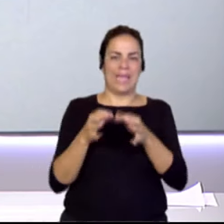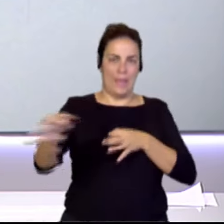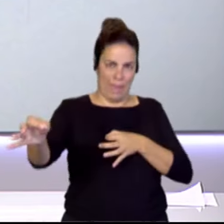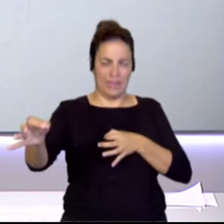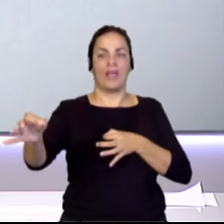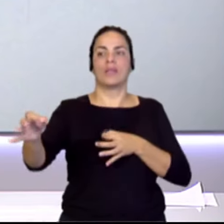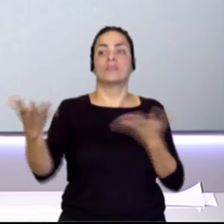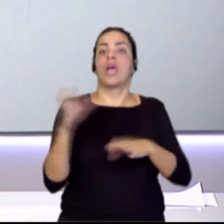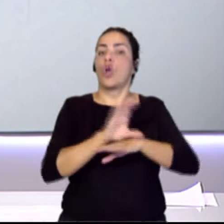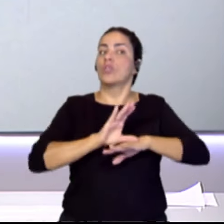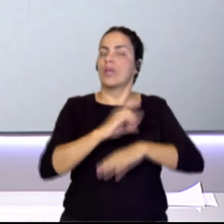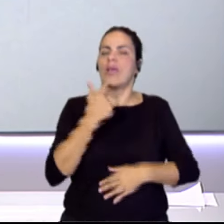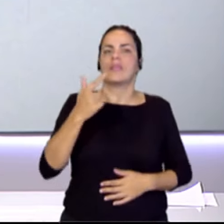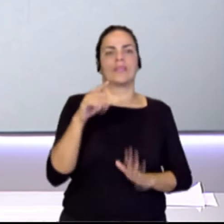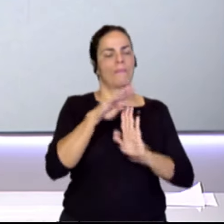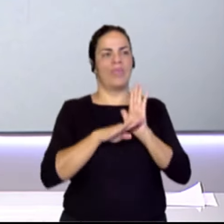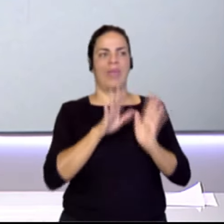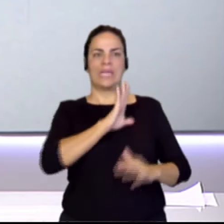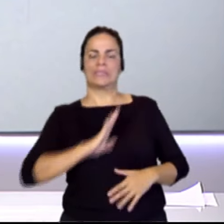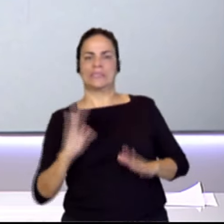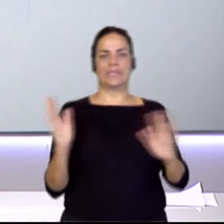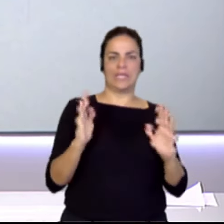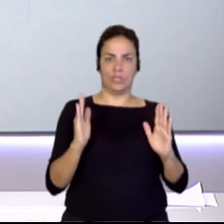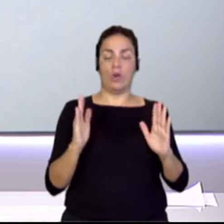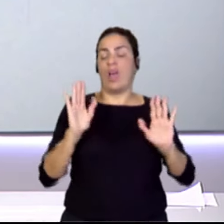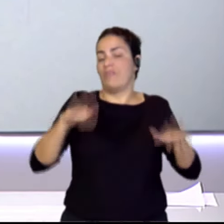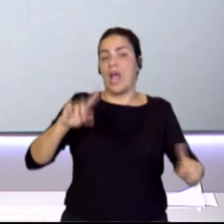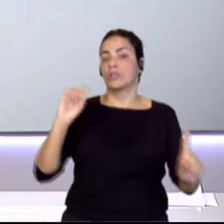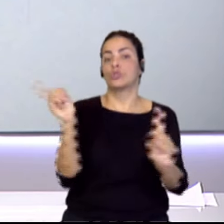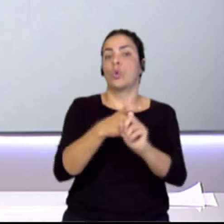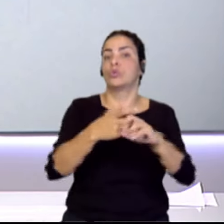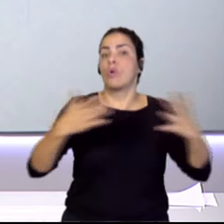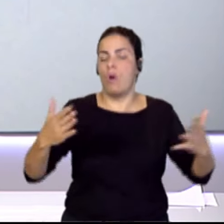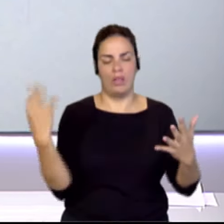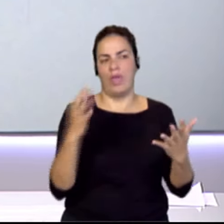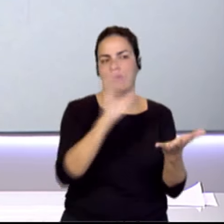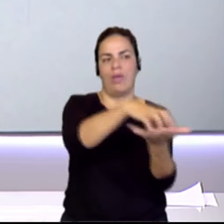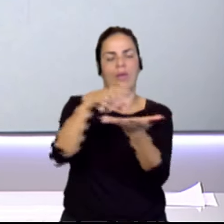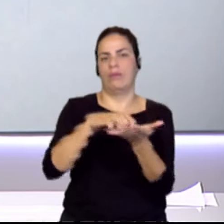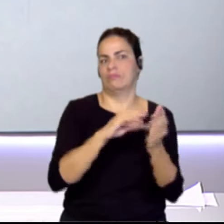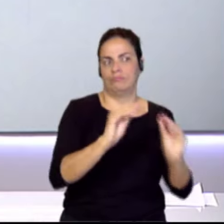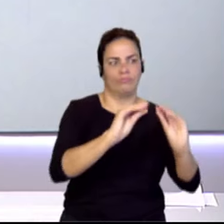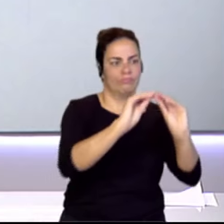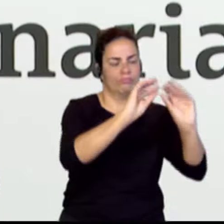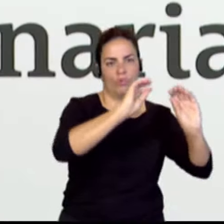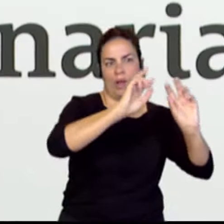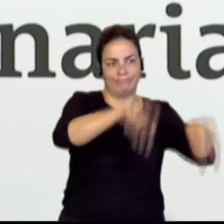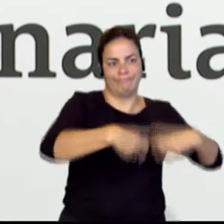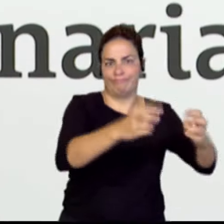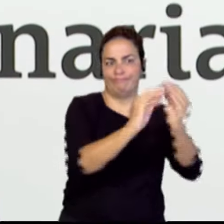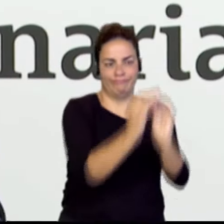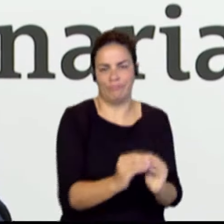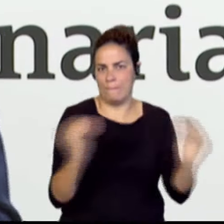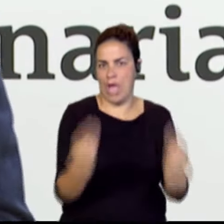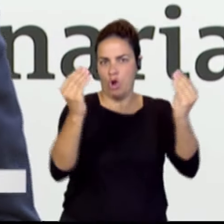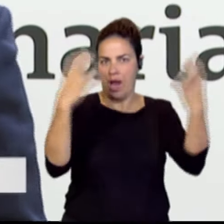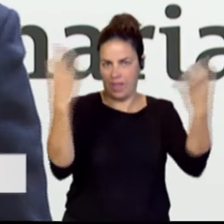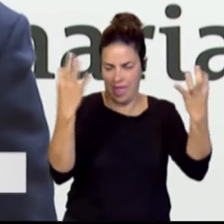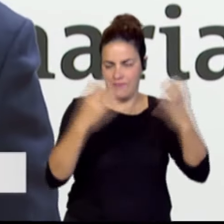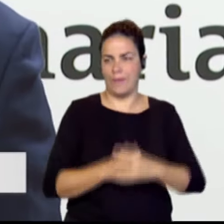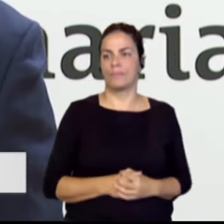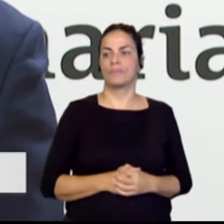que es una medida transitoria y que la solución pasa por mejorar las instalaciones de los colegios este protocolo